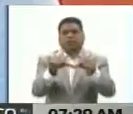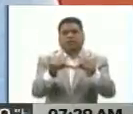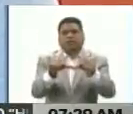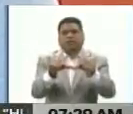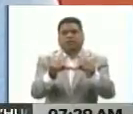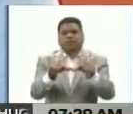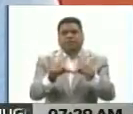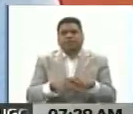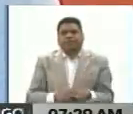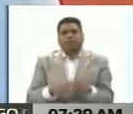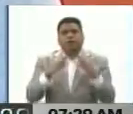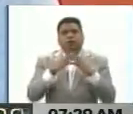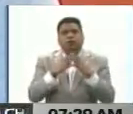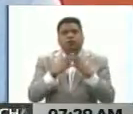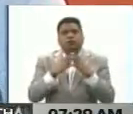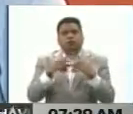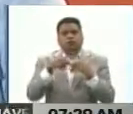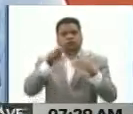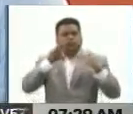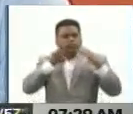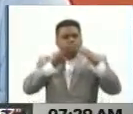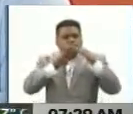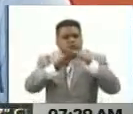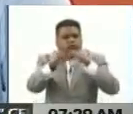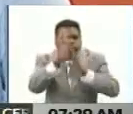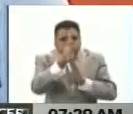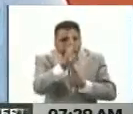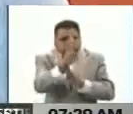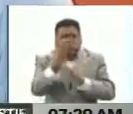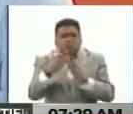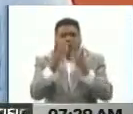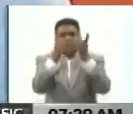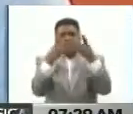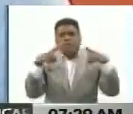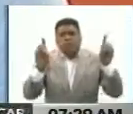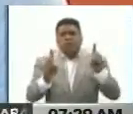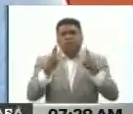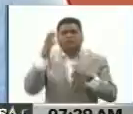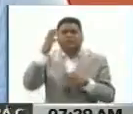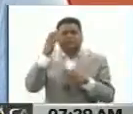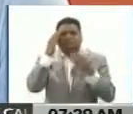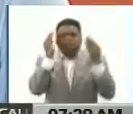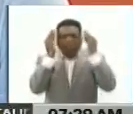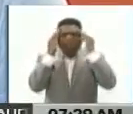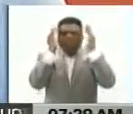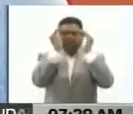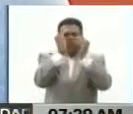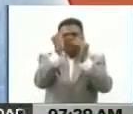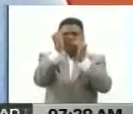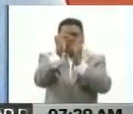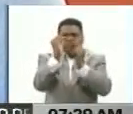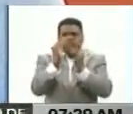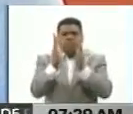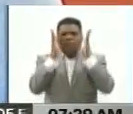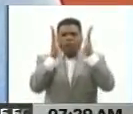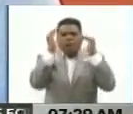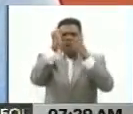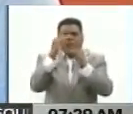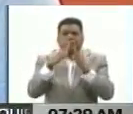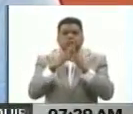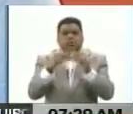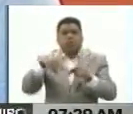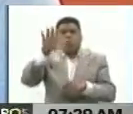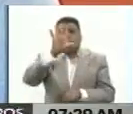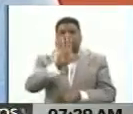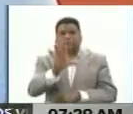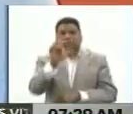un horizonte cultural con más inclusión, más democratización y más desconcentración. Por eso, estos próximos 5 meses que ya